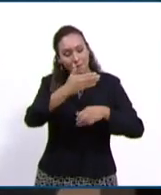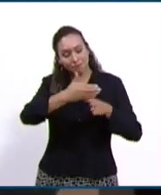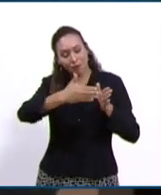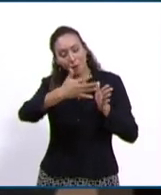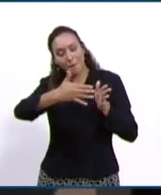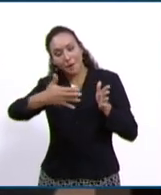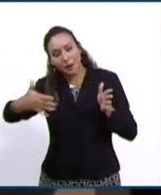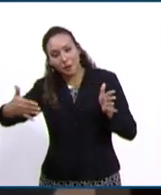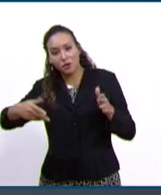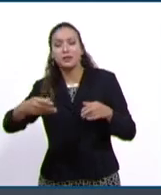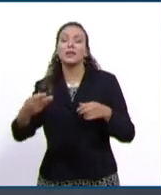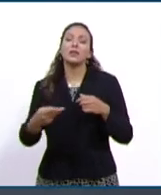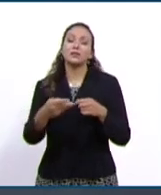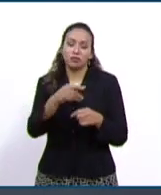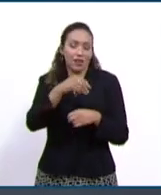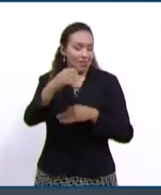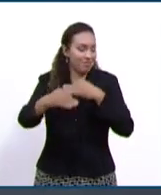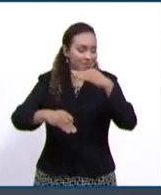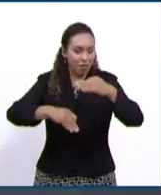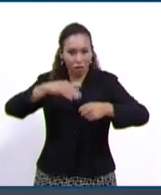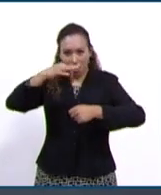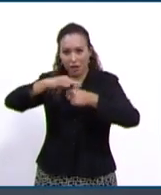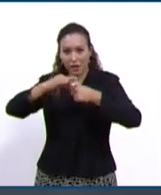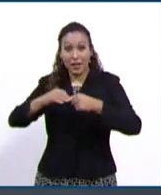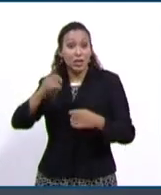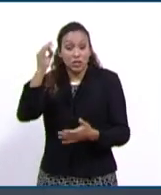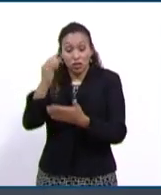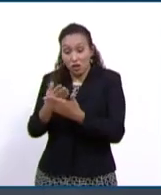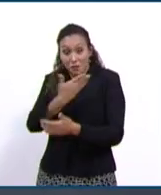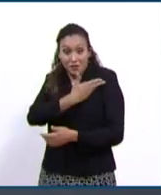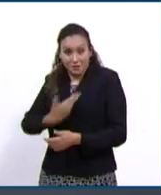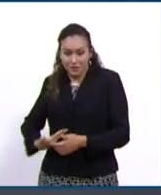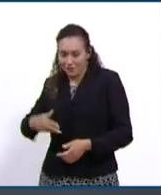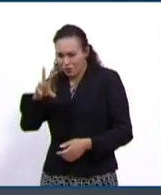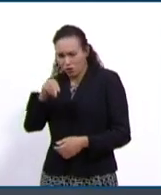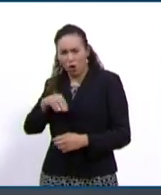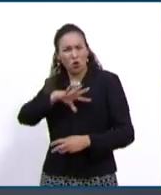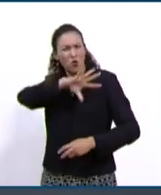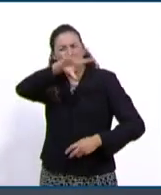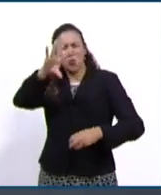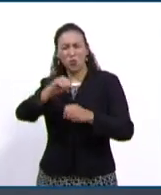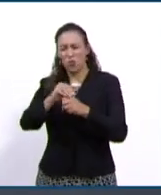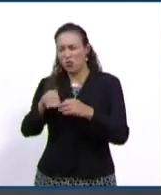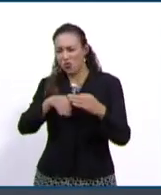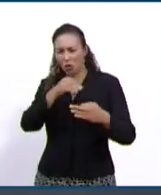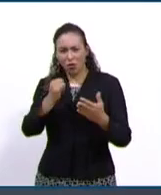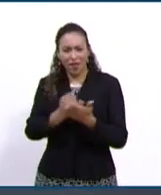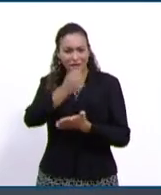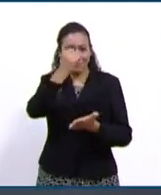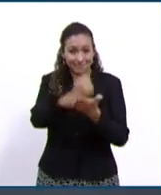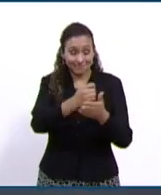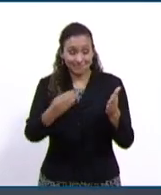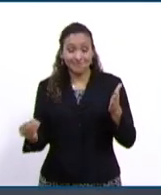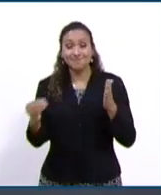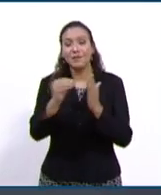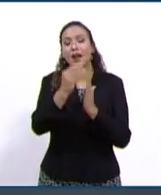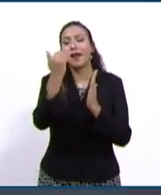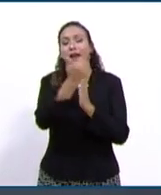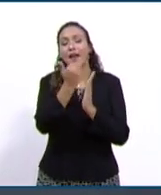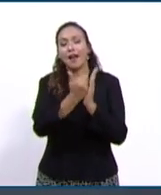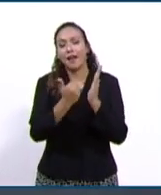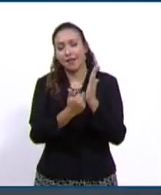en la presidencial. Se deben incluir todas las resoluciones firmes que declaren